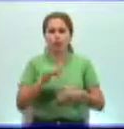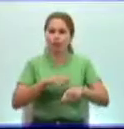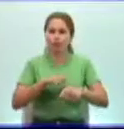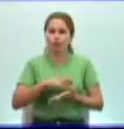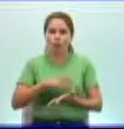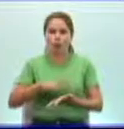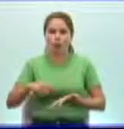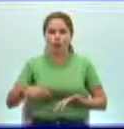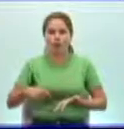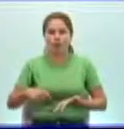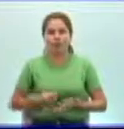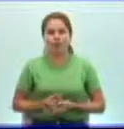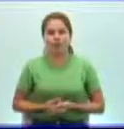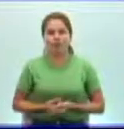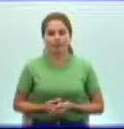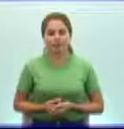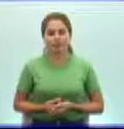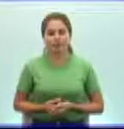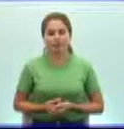tomen entonces nota.